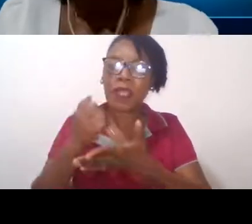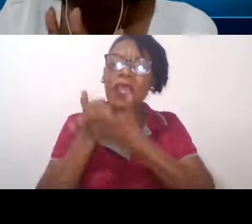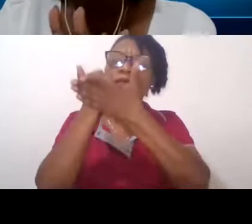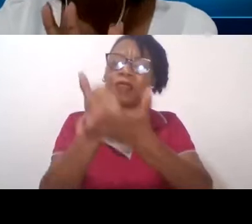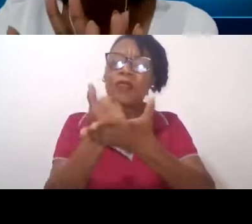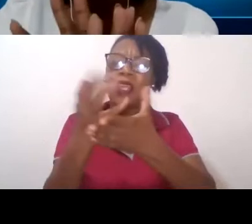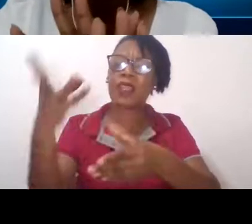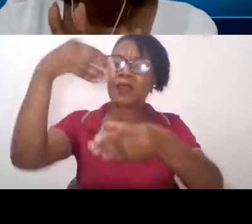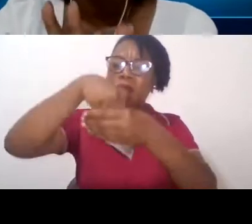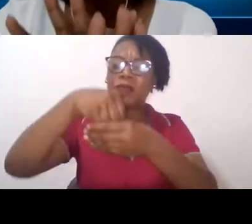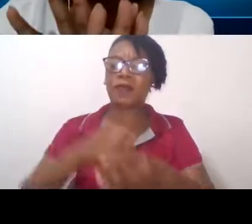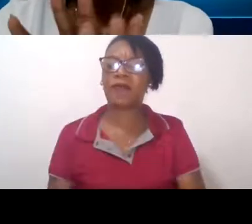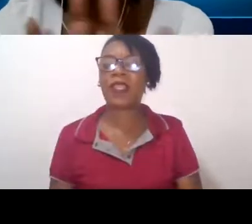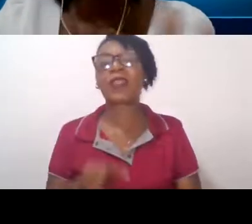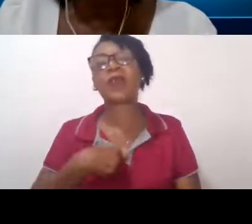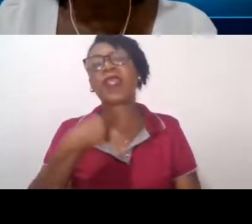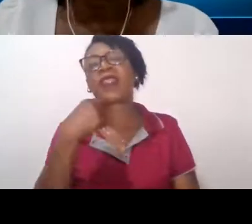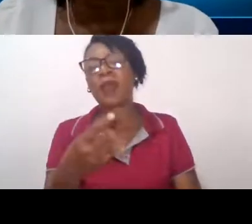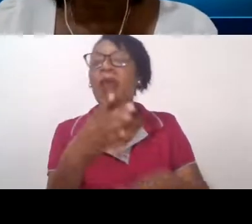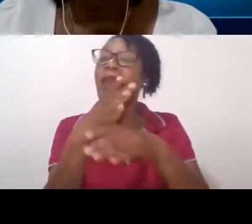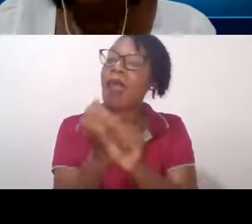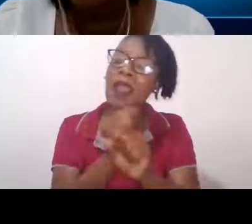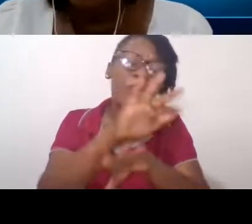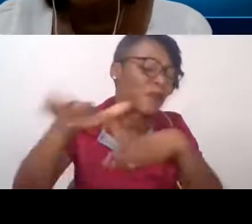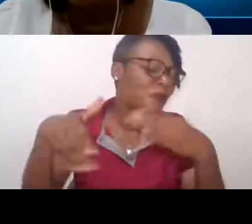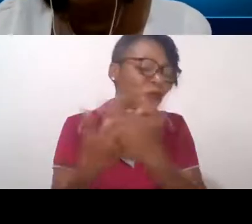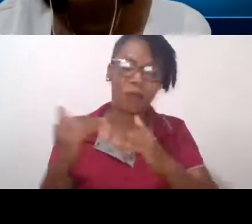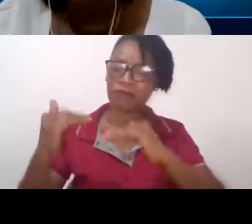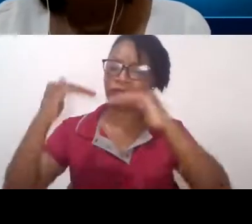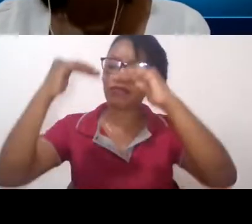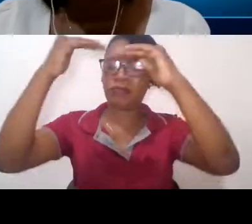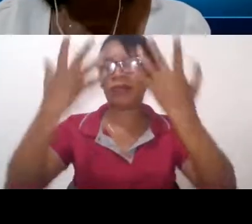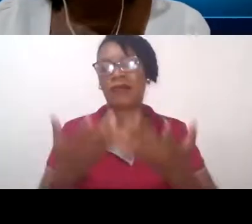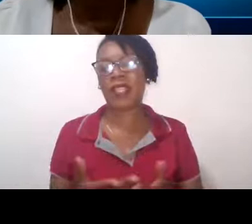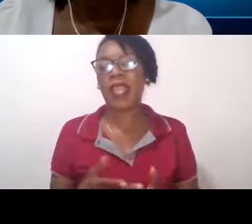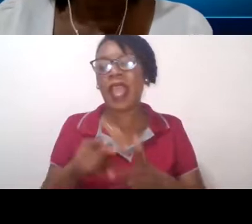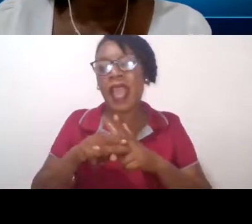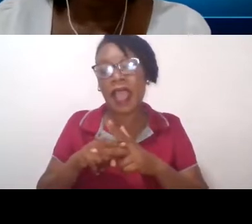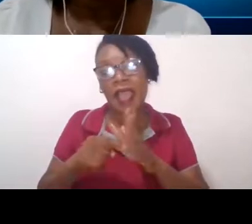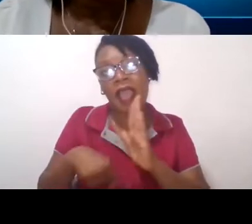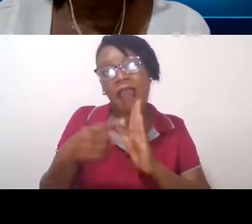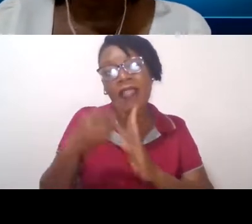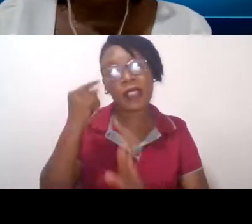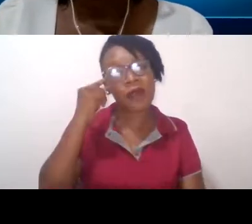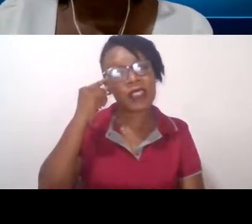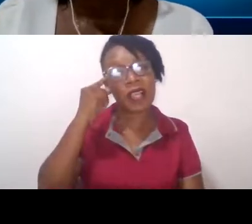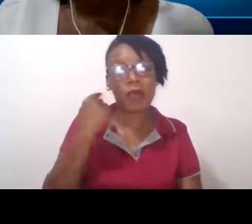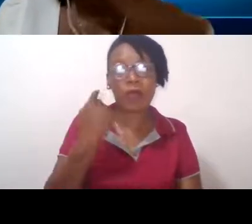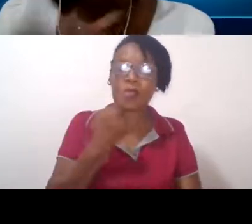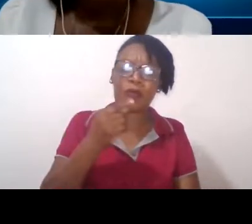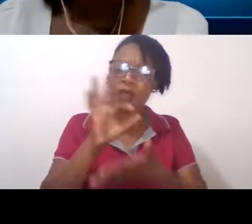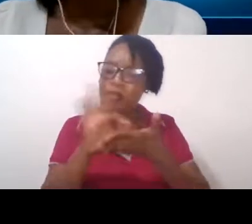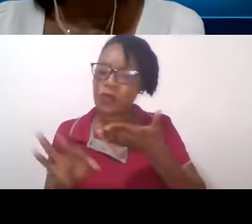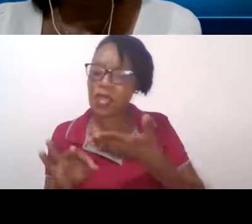inclusión. Y vean, y yo les digo, háganlo en todos los niveles. A veces creemos que esta inclusión solo tiene que ser en primaria.